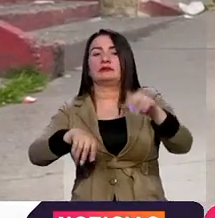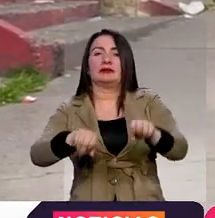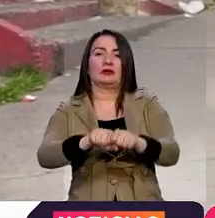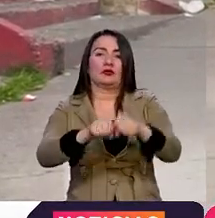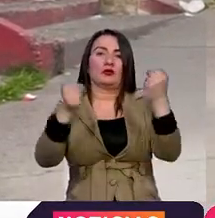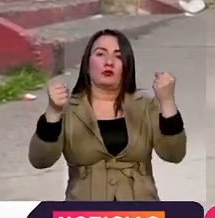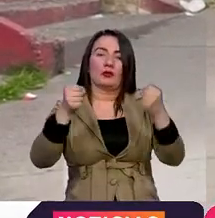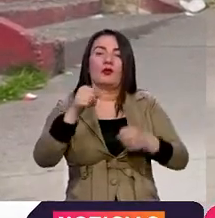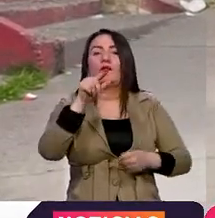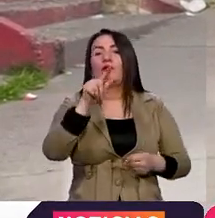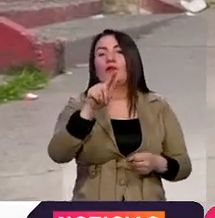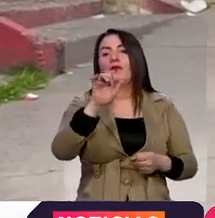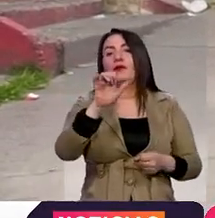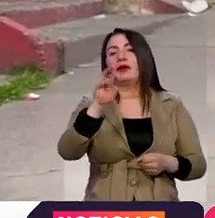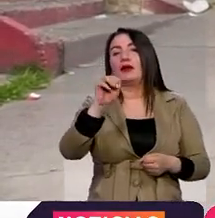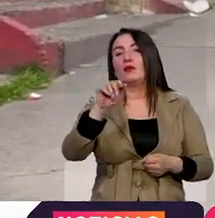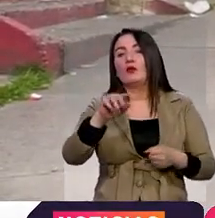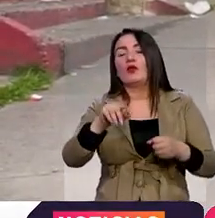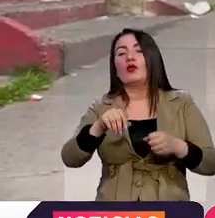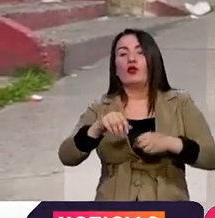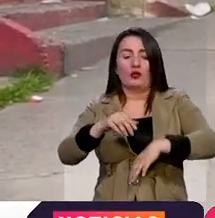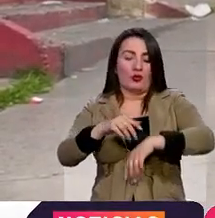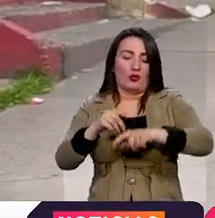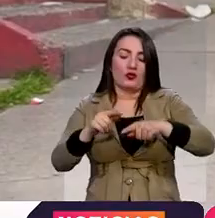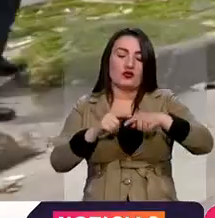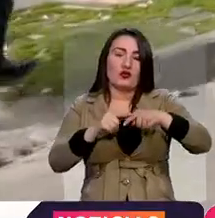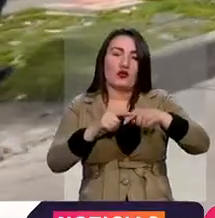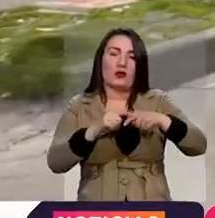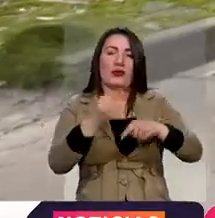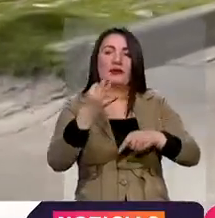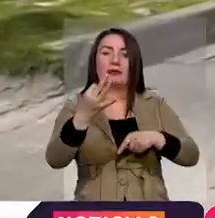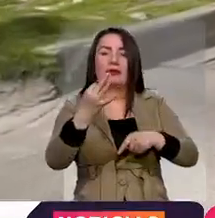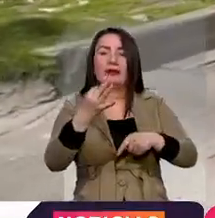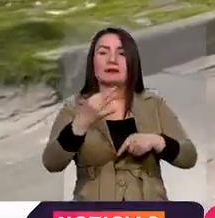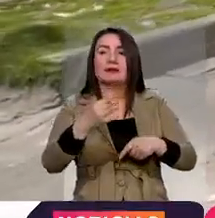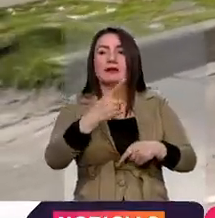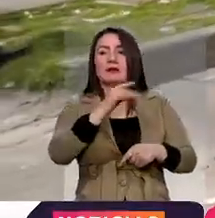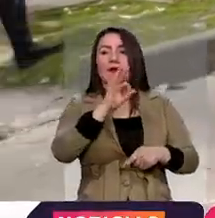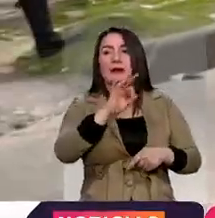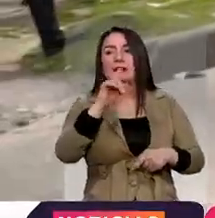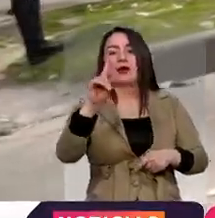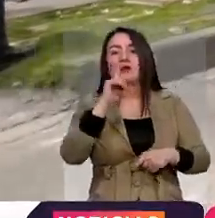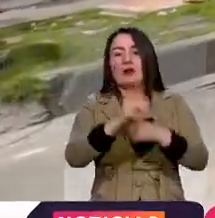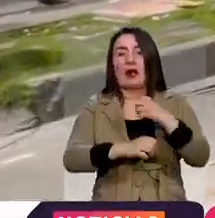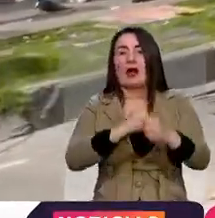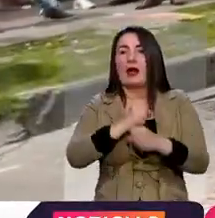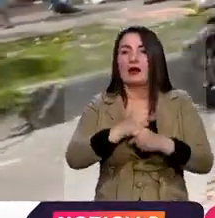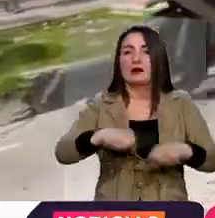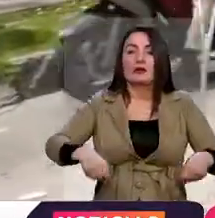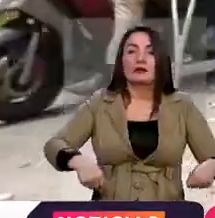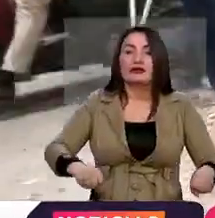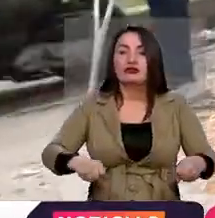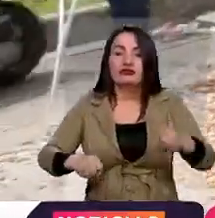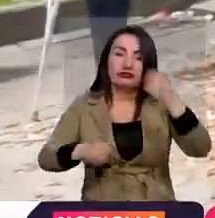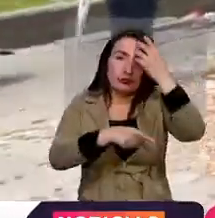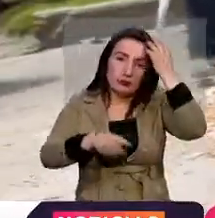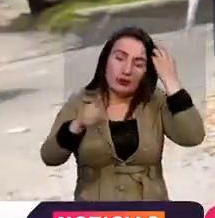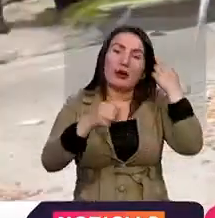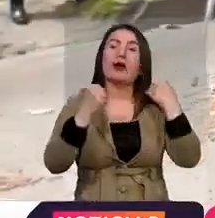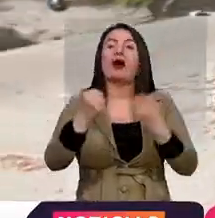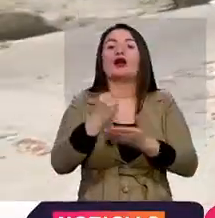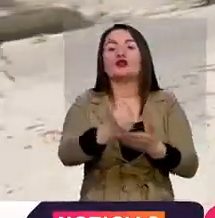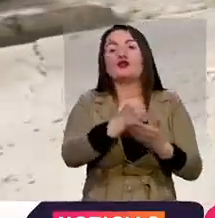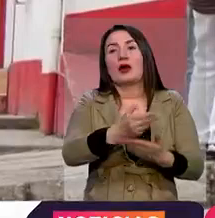el fémur, ligamentos de la rodilla y tres dedos del pie. Tiene 31 años, era domiciliario y ayudaba a su